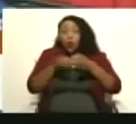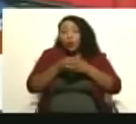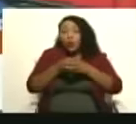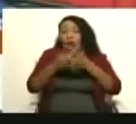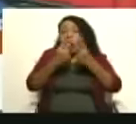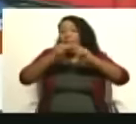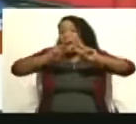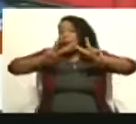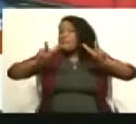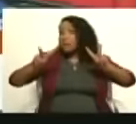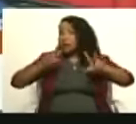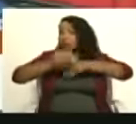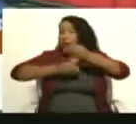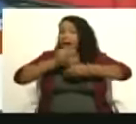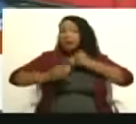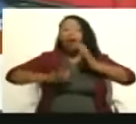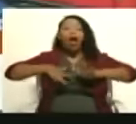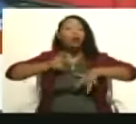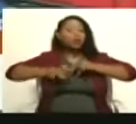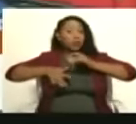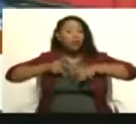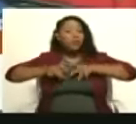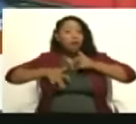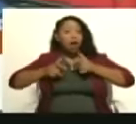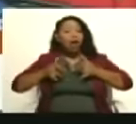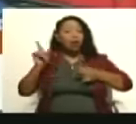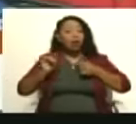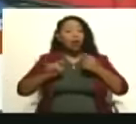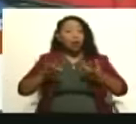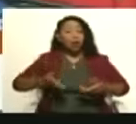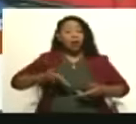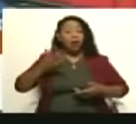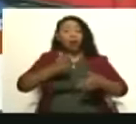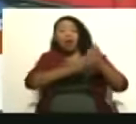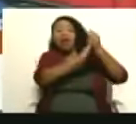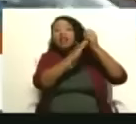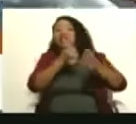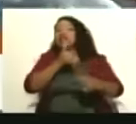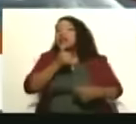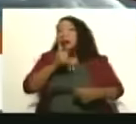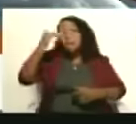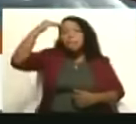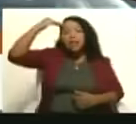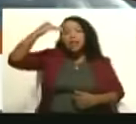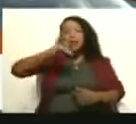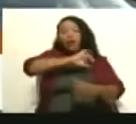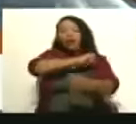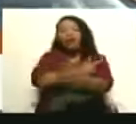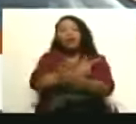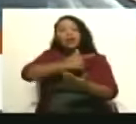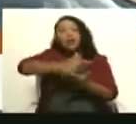mientras se realiza todo este gran evento que dirige la Fuerza Armada Nacional Bolivariana.